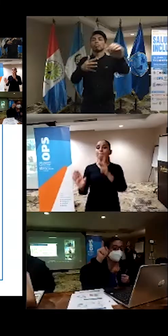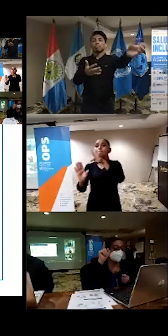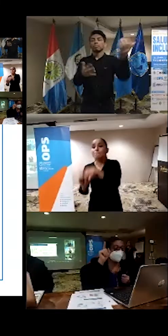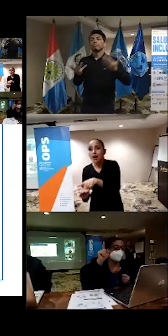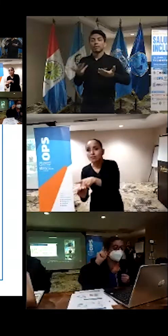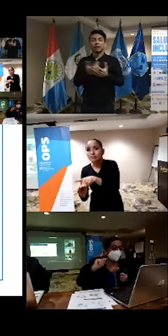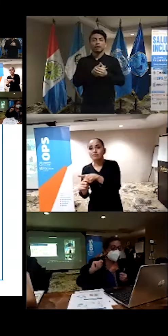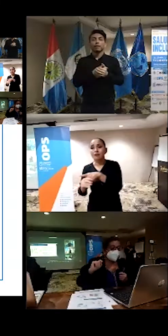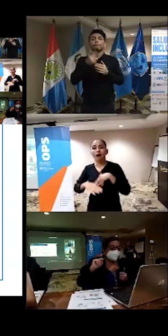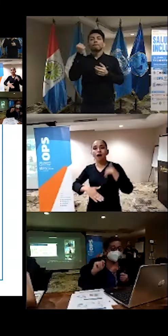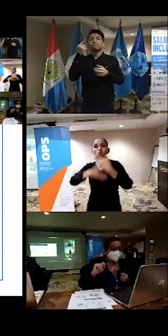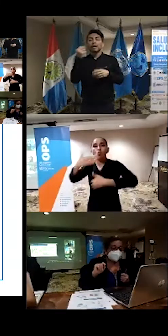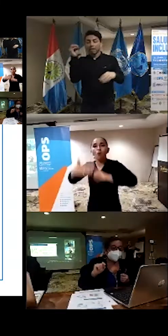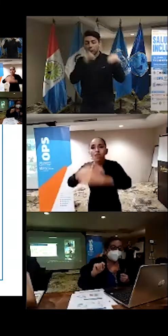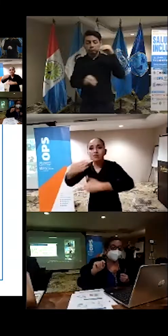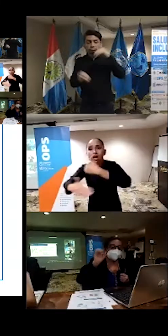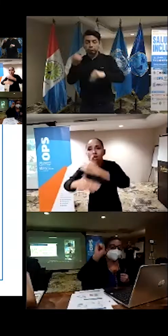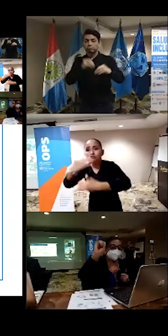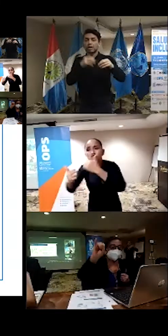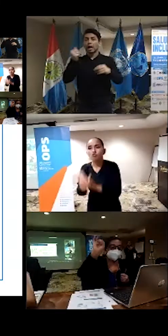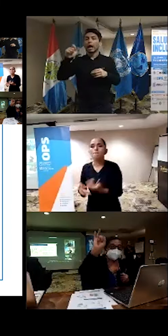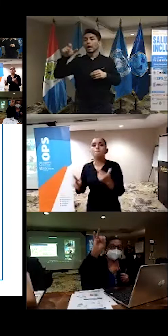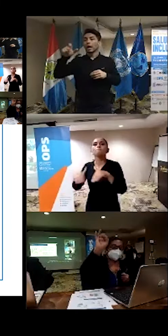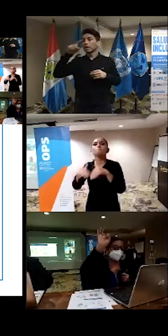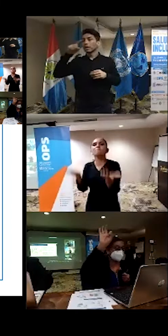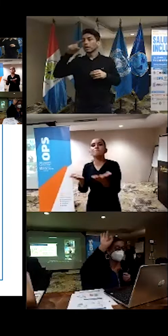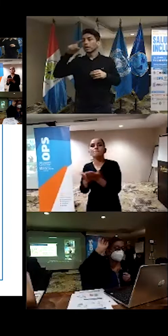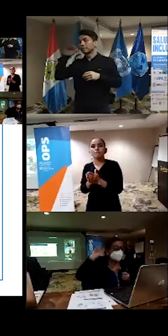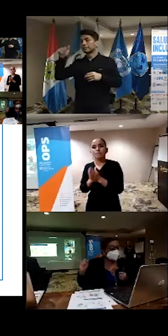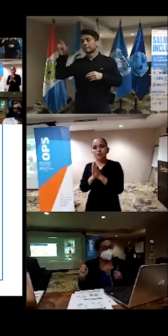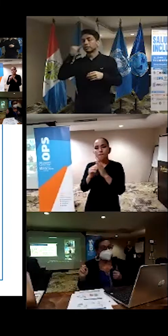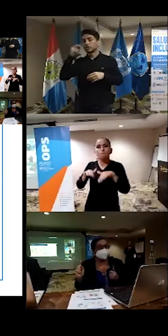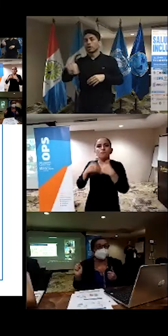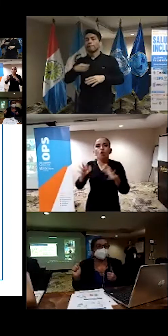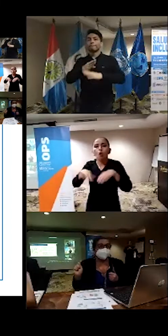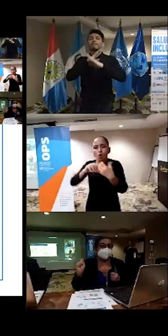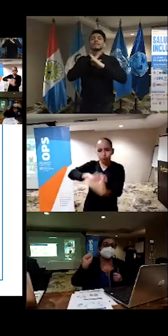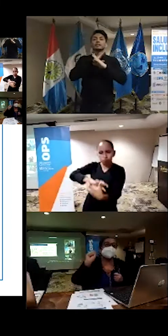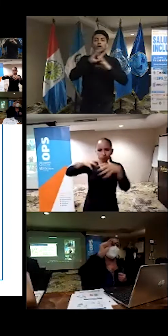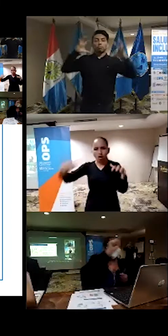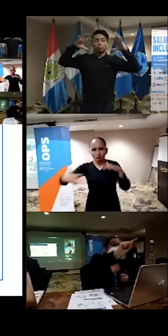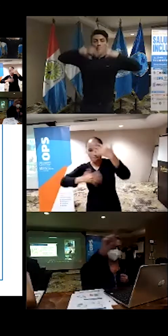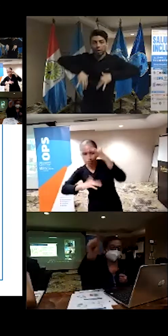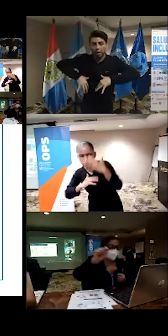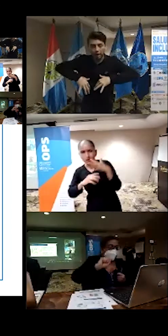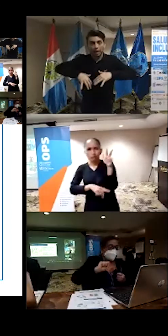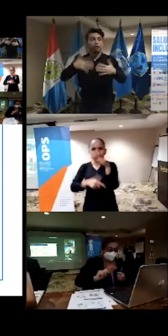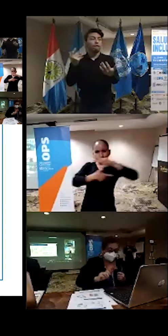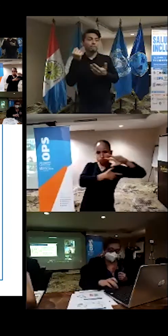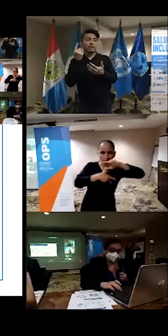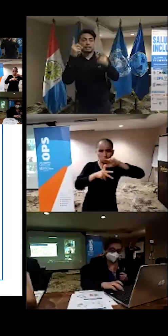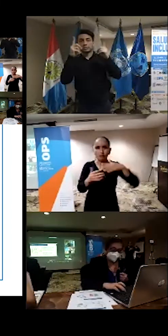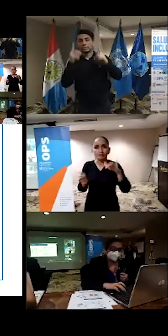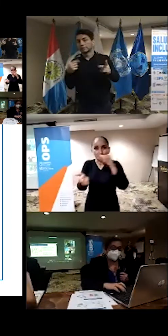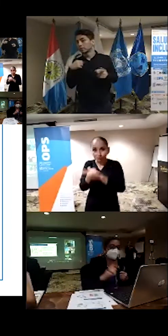y la actualización de la prevención, preparación, mitigación de desastres y calamidades al no tomarlos en cuenta.